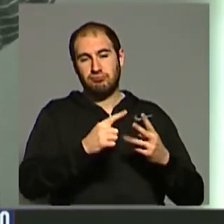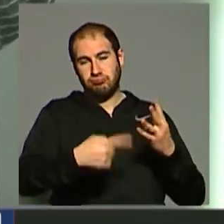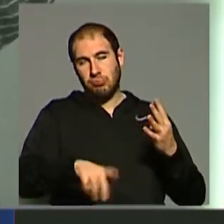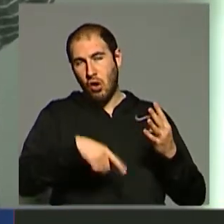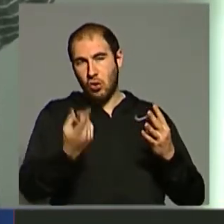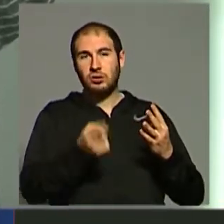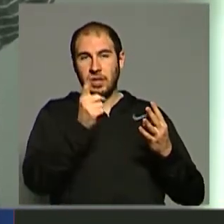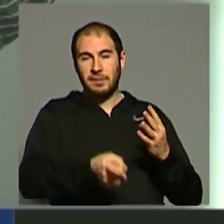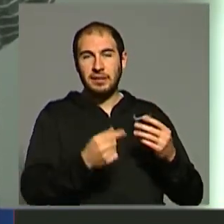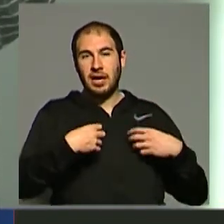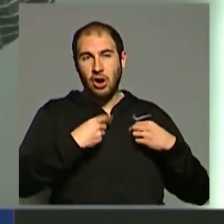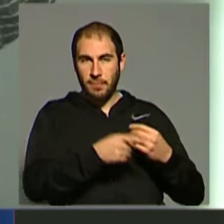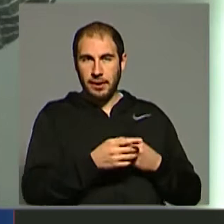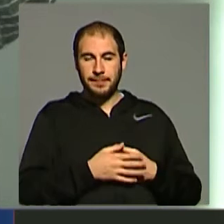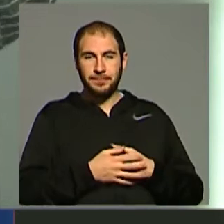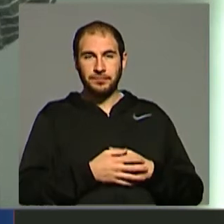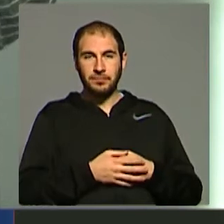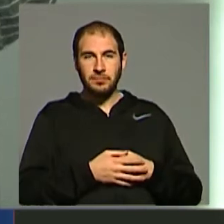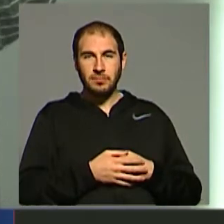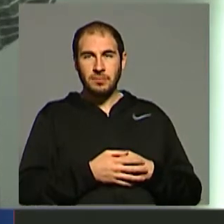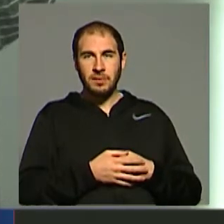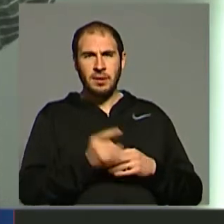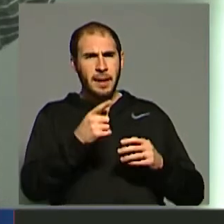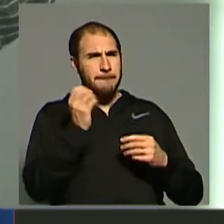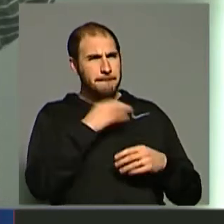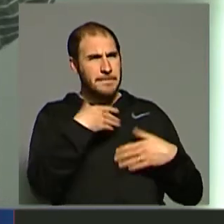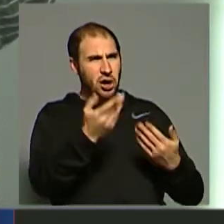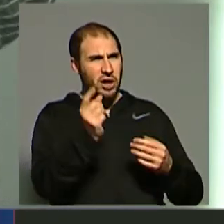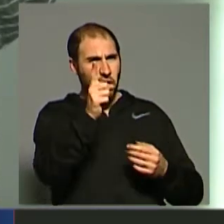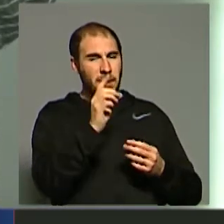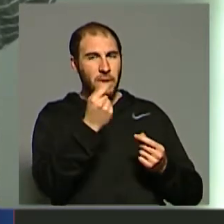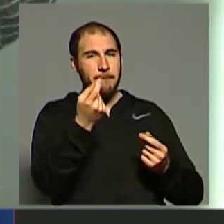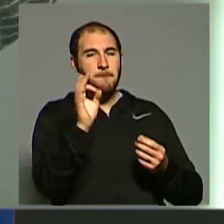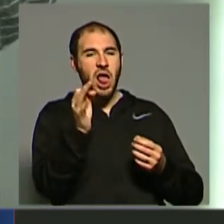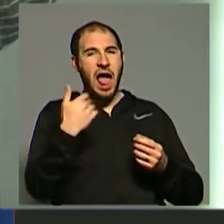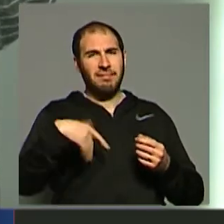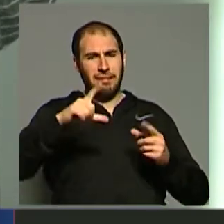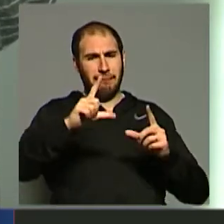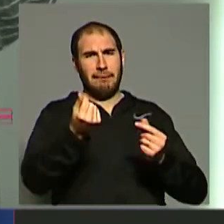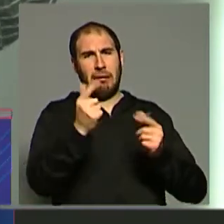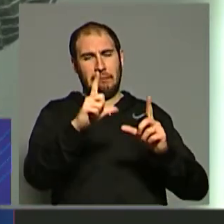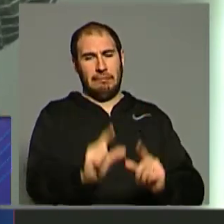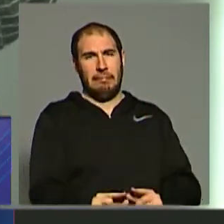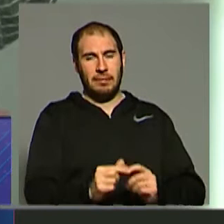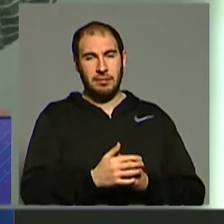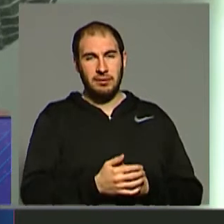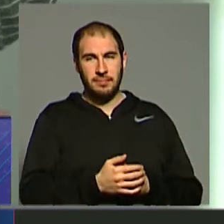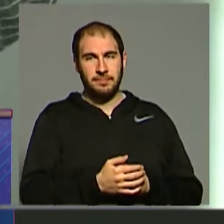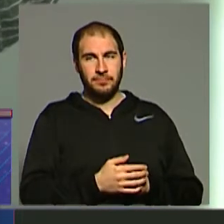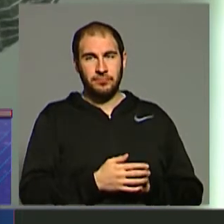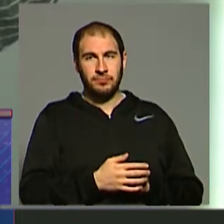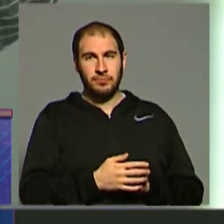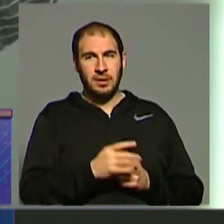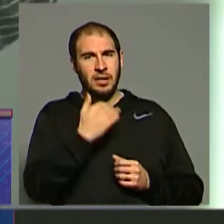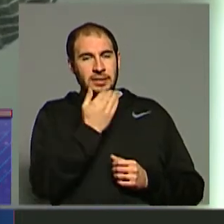otras cosas en cuanto a la vestimenta sigue conviniendo esto digo porque la moneda argentina se ha devaluado y mucho y por ahí uno ya no sé